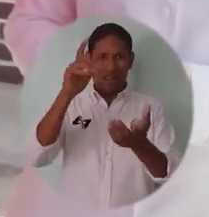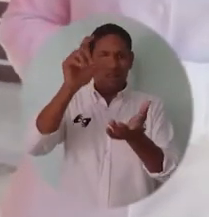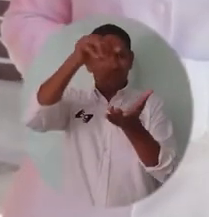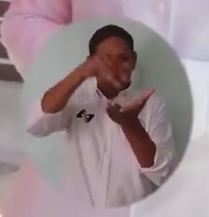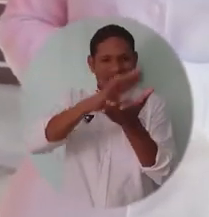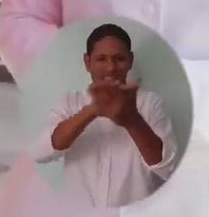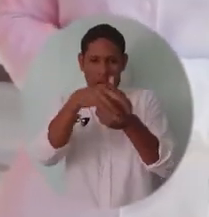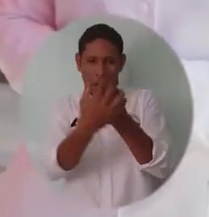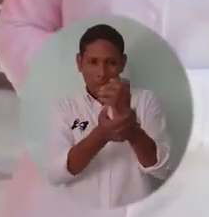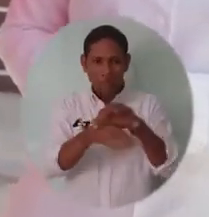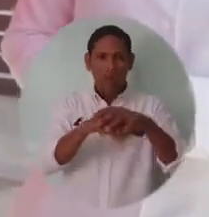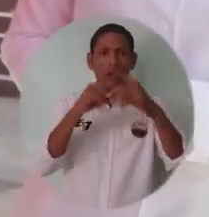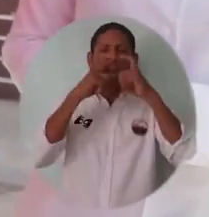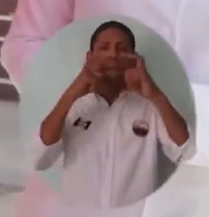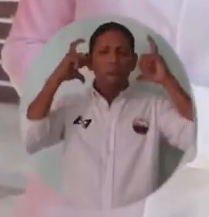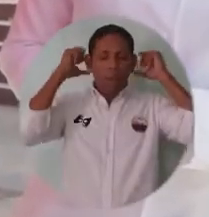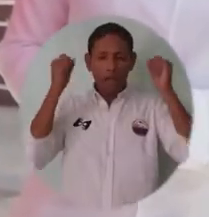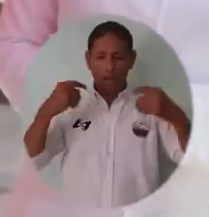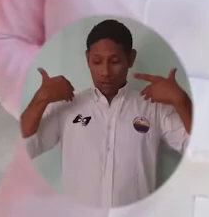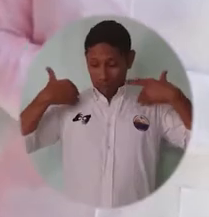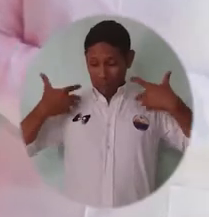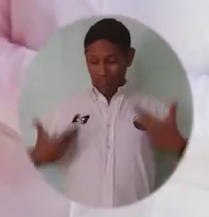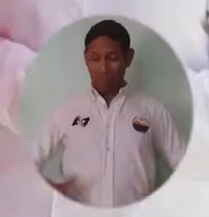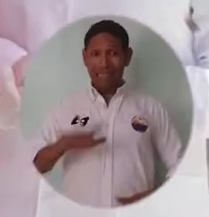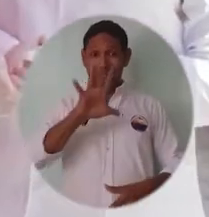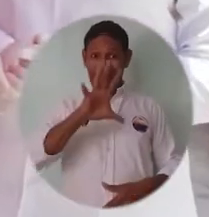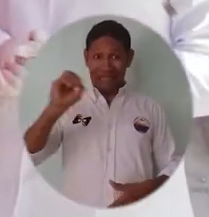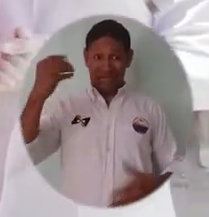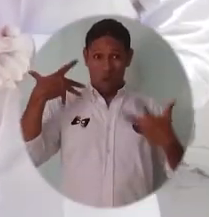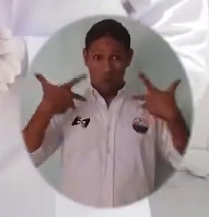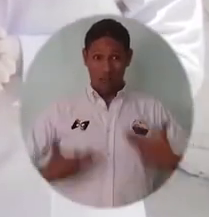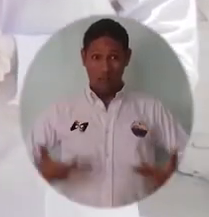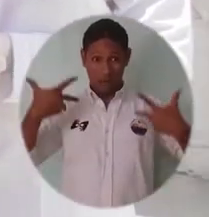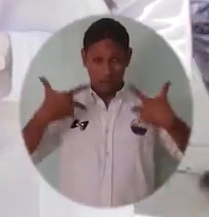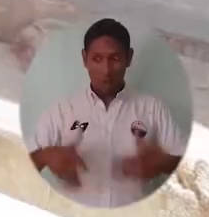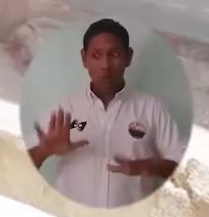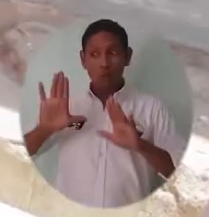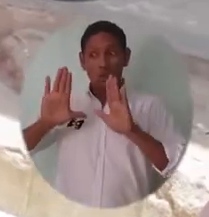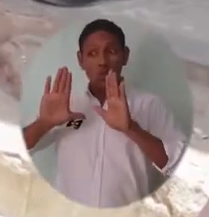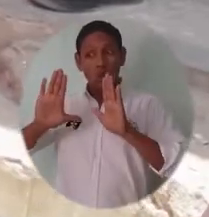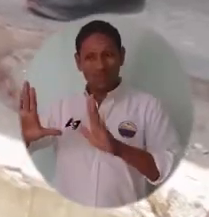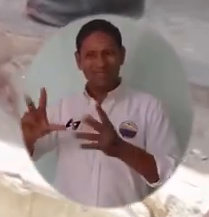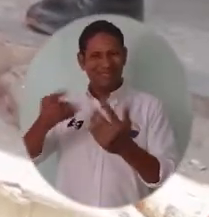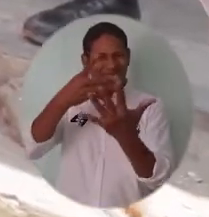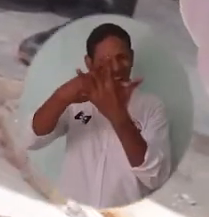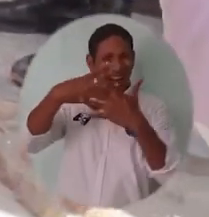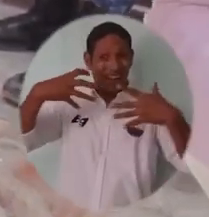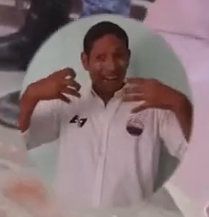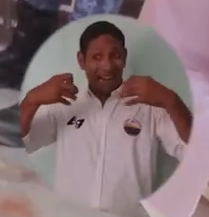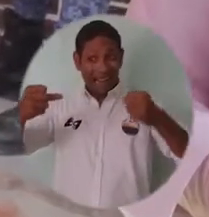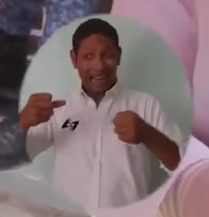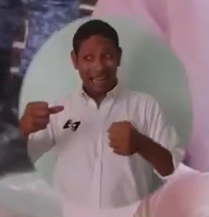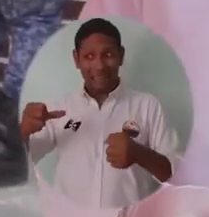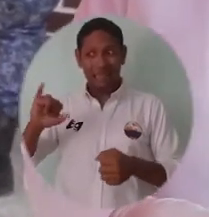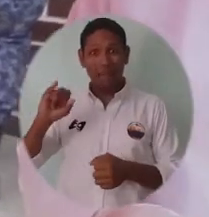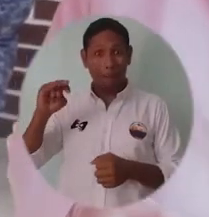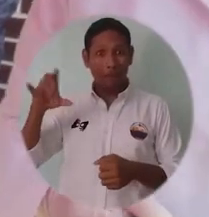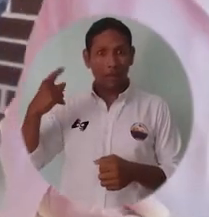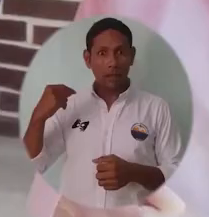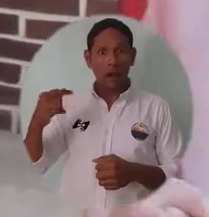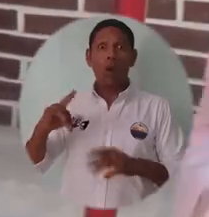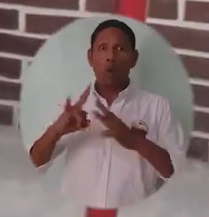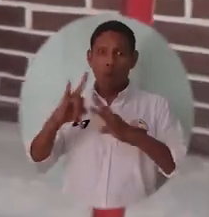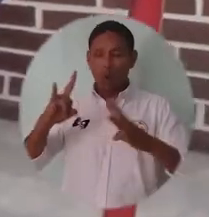Con la entrega de más de 400 jabones antibacteriales, 20 máscaras de protección personal y 50 batas quirúrgicas al personal del